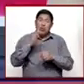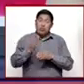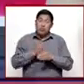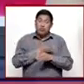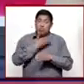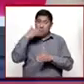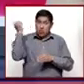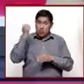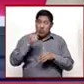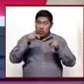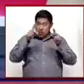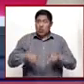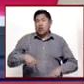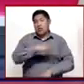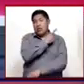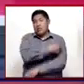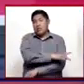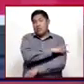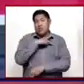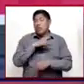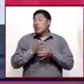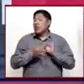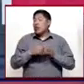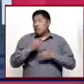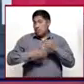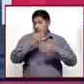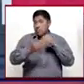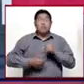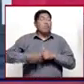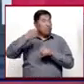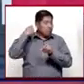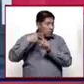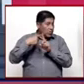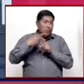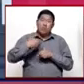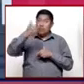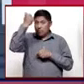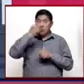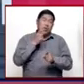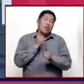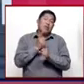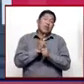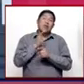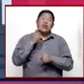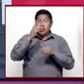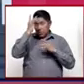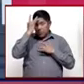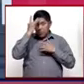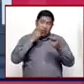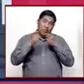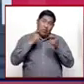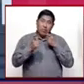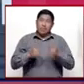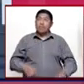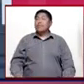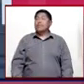en la atención al paciente, ofreciendo una solución avanzada que optimiza el cuidado y la eficiencia en el seguimiento de enfermedades.